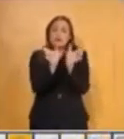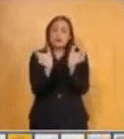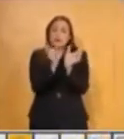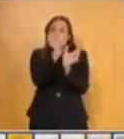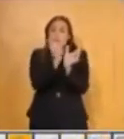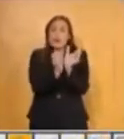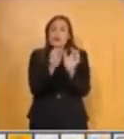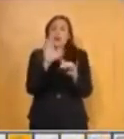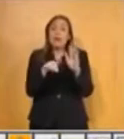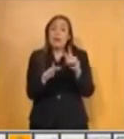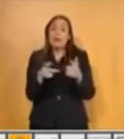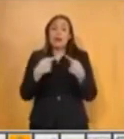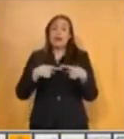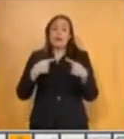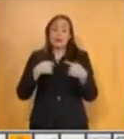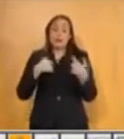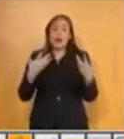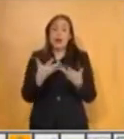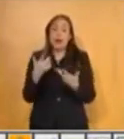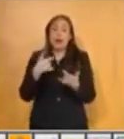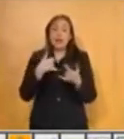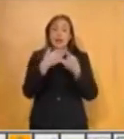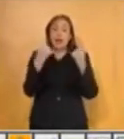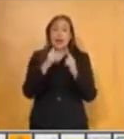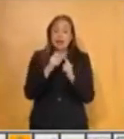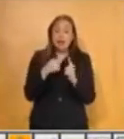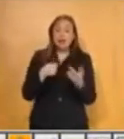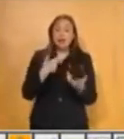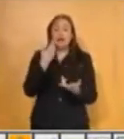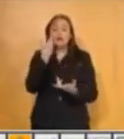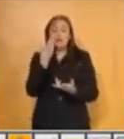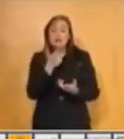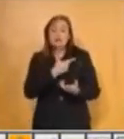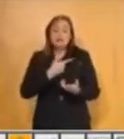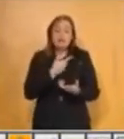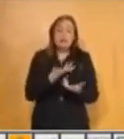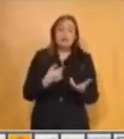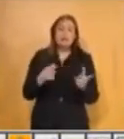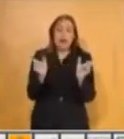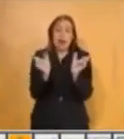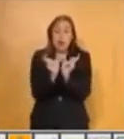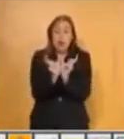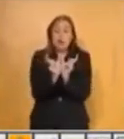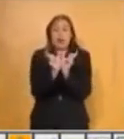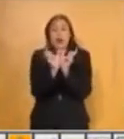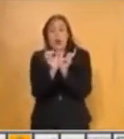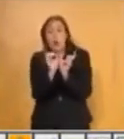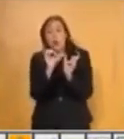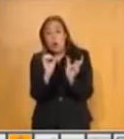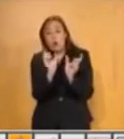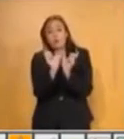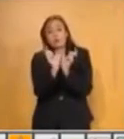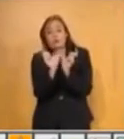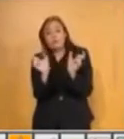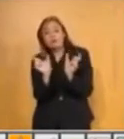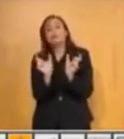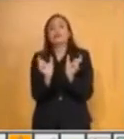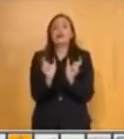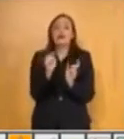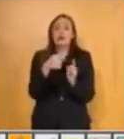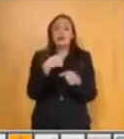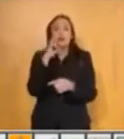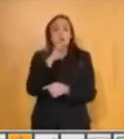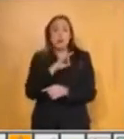del caricaturista o de la persona que creó el cómic. Entonces, como tú puedes ver en la pantalla, en este formato de cómic, en